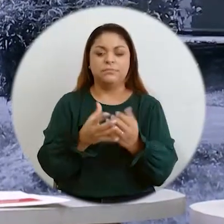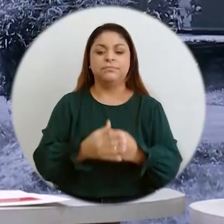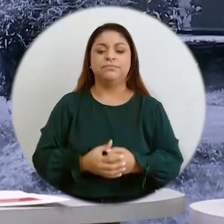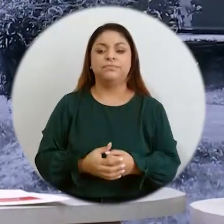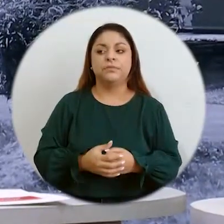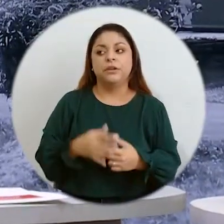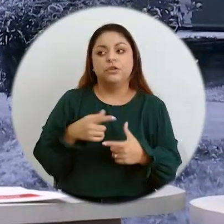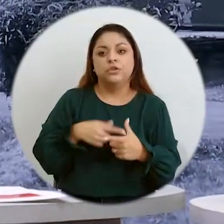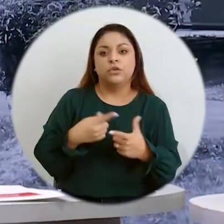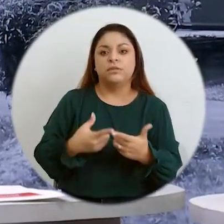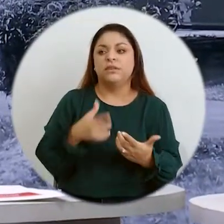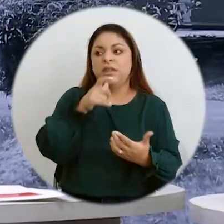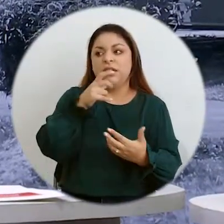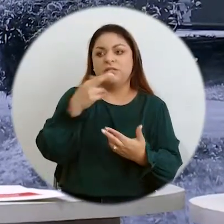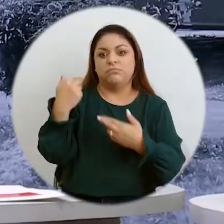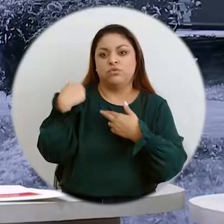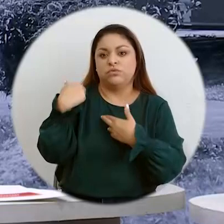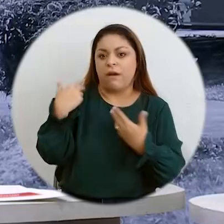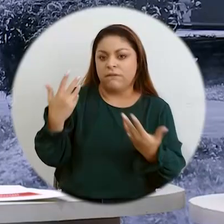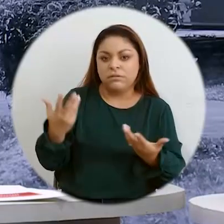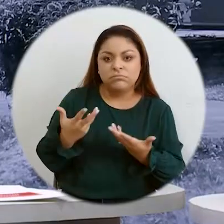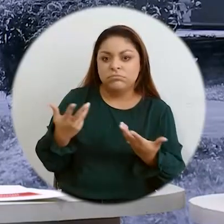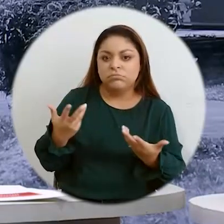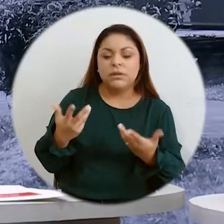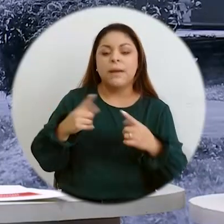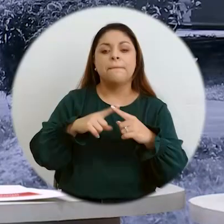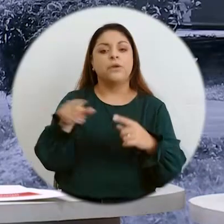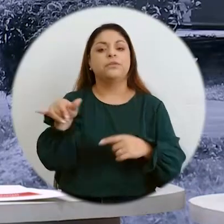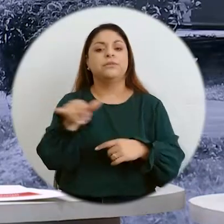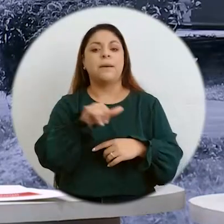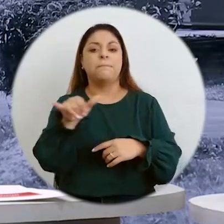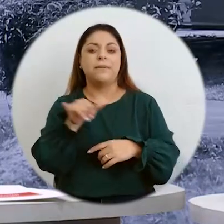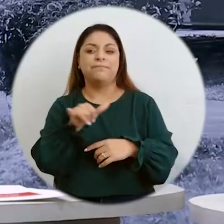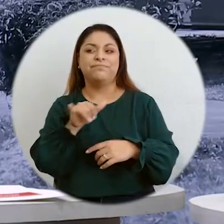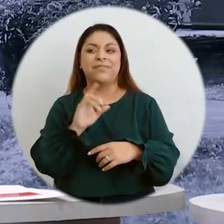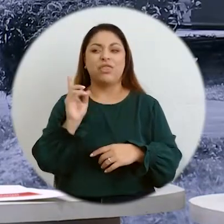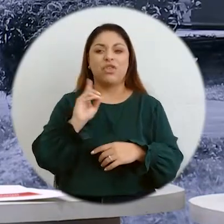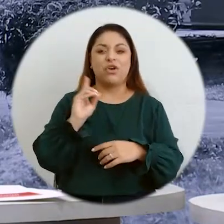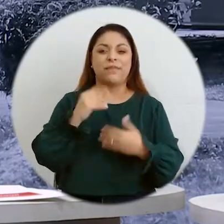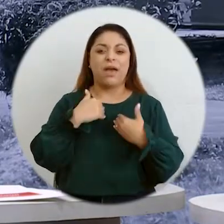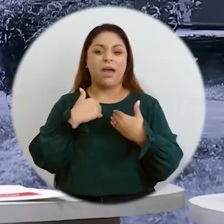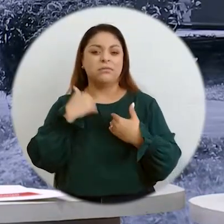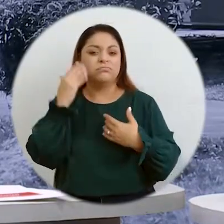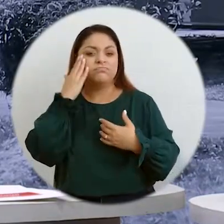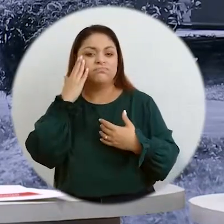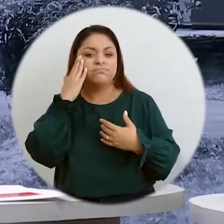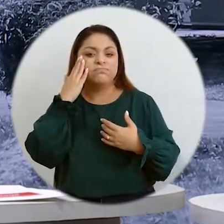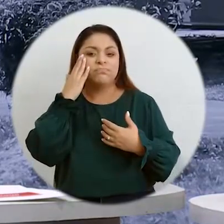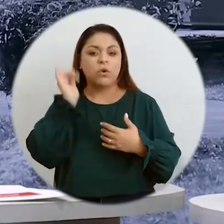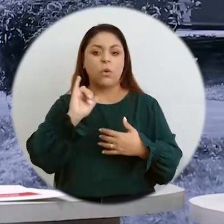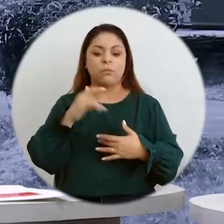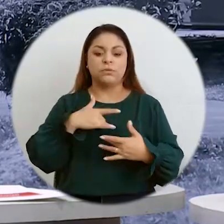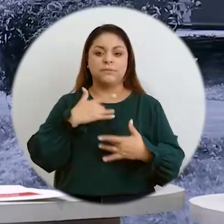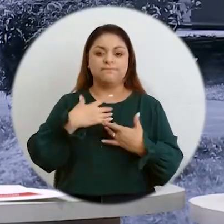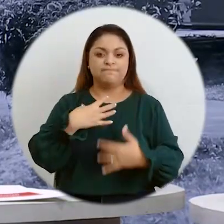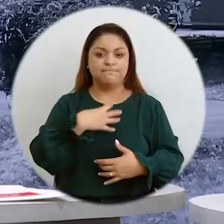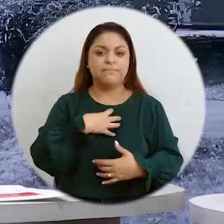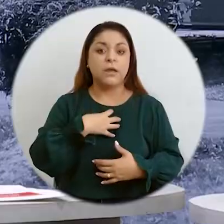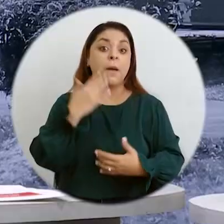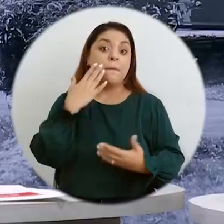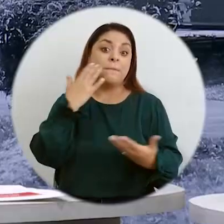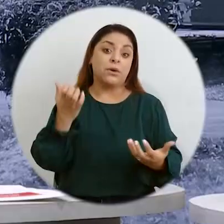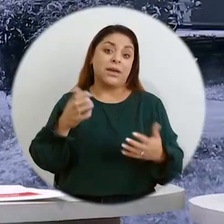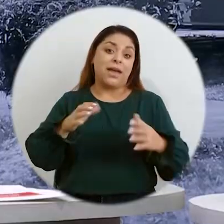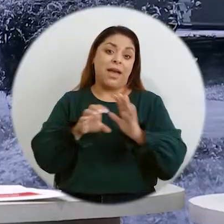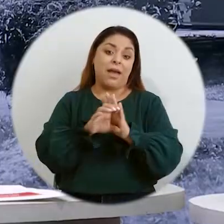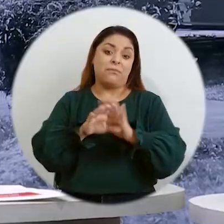Entonces, bueno, ¿quién es responsable por un lado? Pero también hasta dónde tenemos esa conciencia, ¿verdad? De esa pertenencia, porque por lo menos en